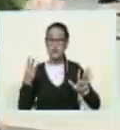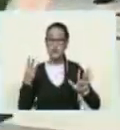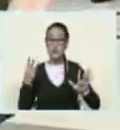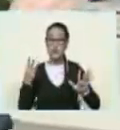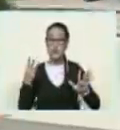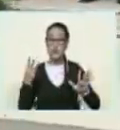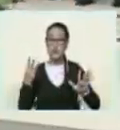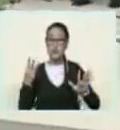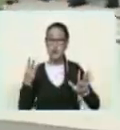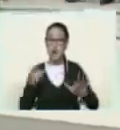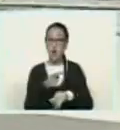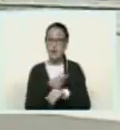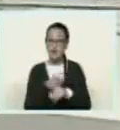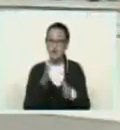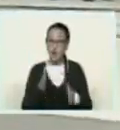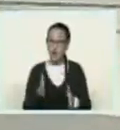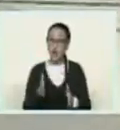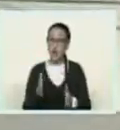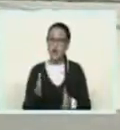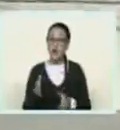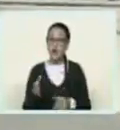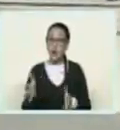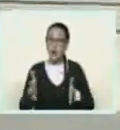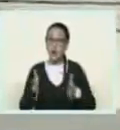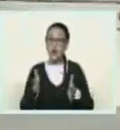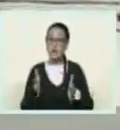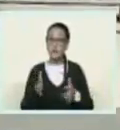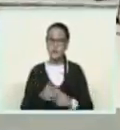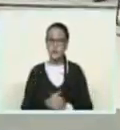gobernaciones. Hemos ganado